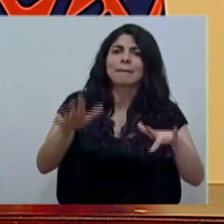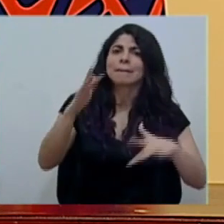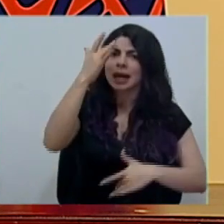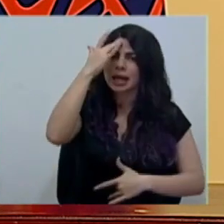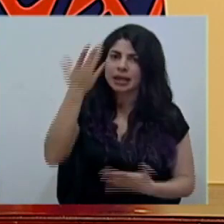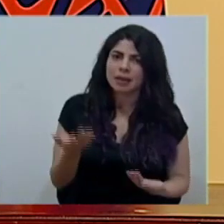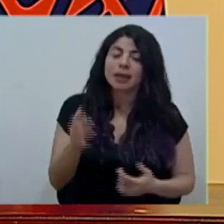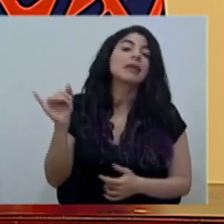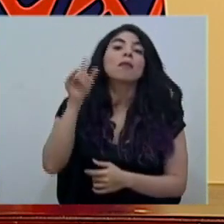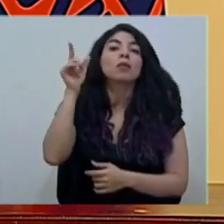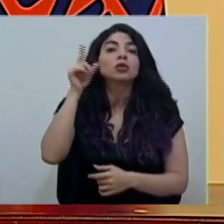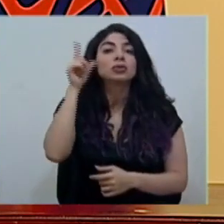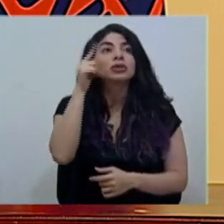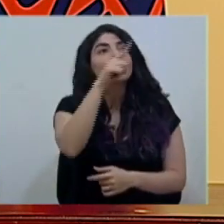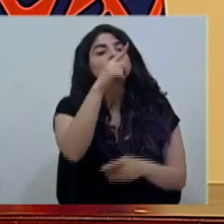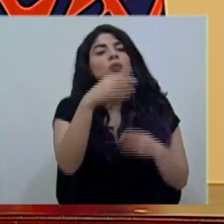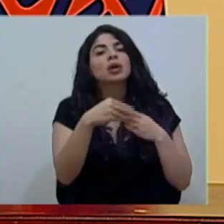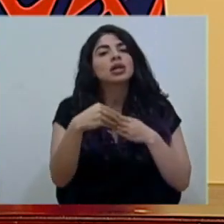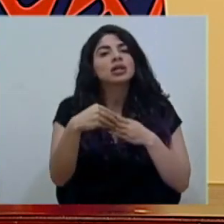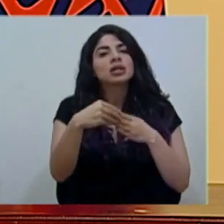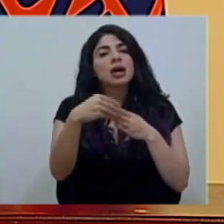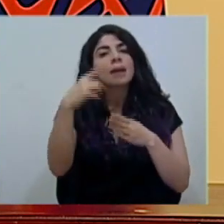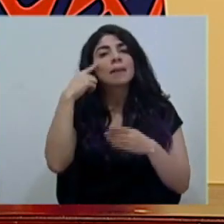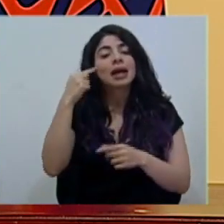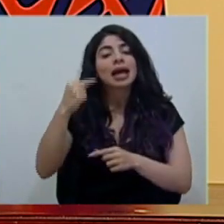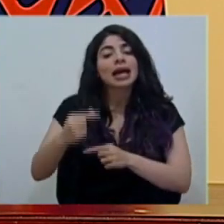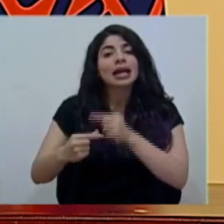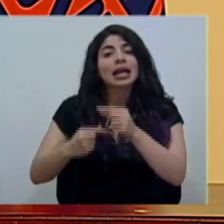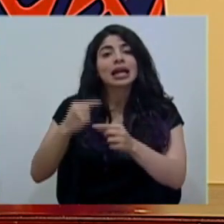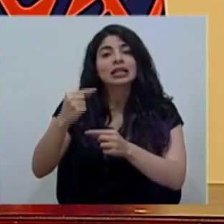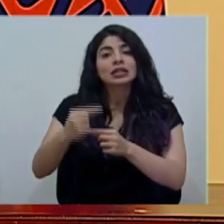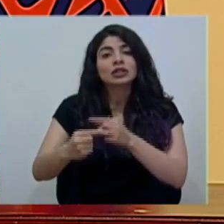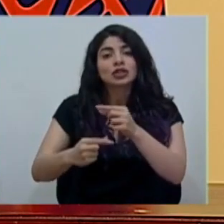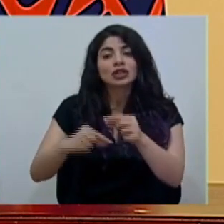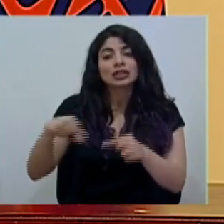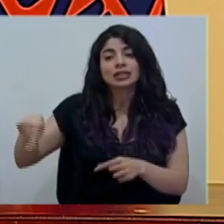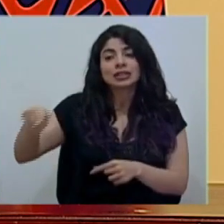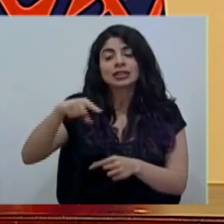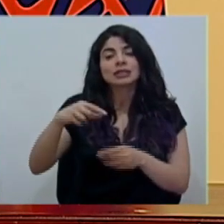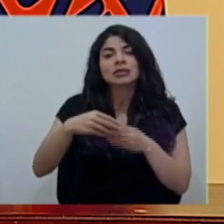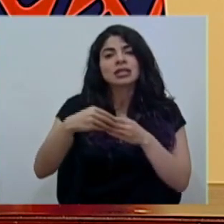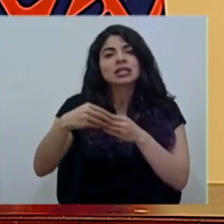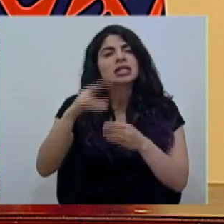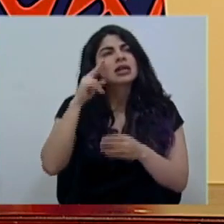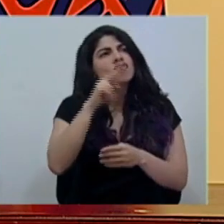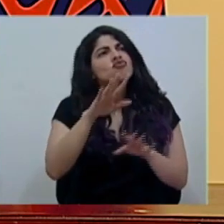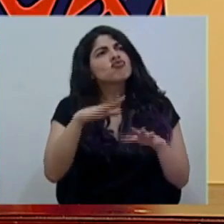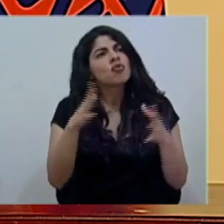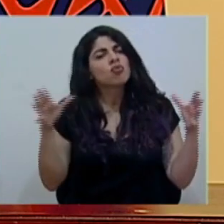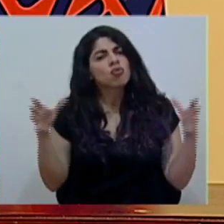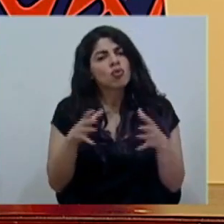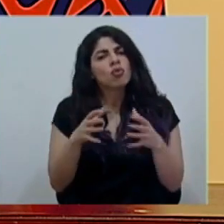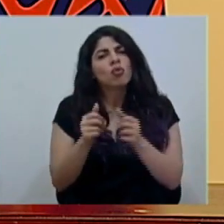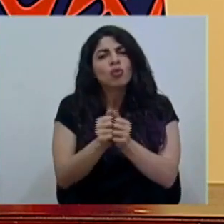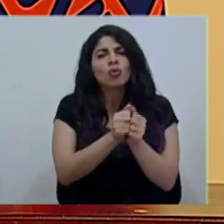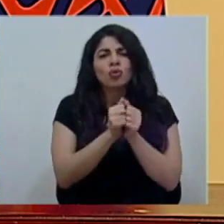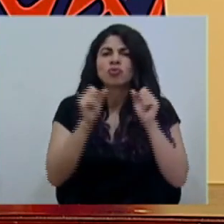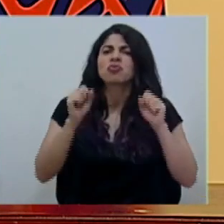supuesto como guía para todas las generaciones, para todas las demás generaciones, de cómo juntos podemos realmente